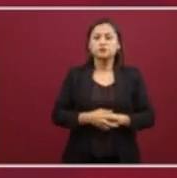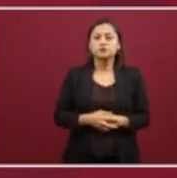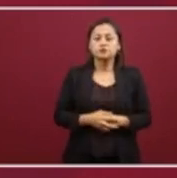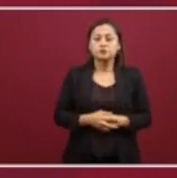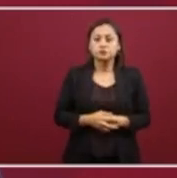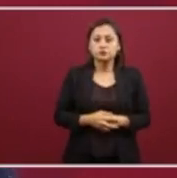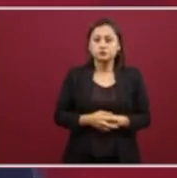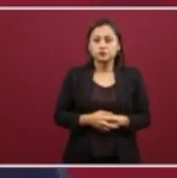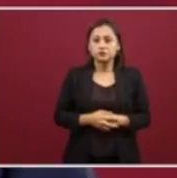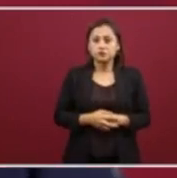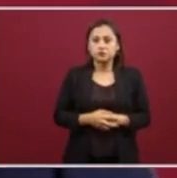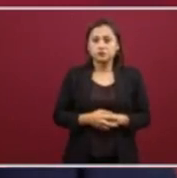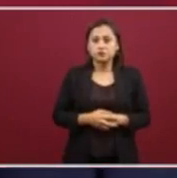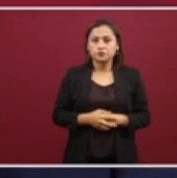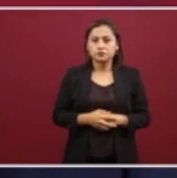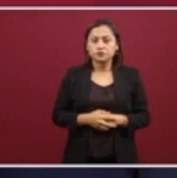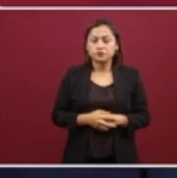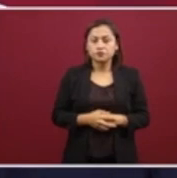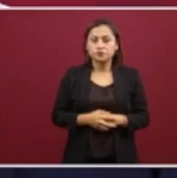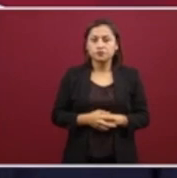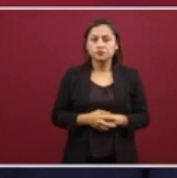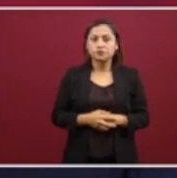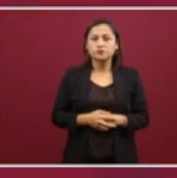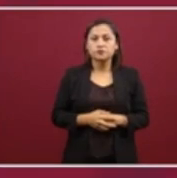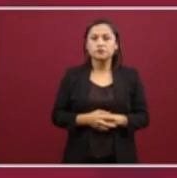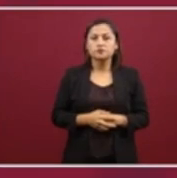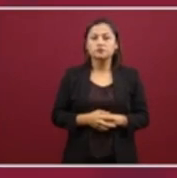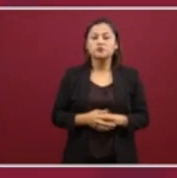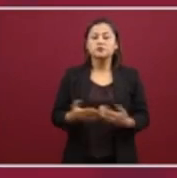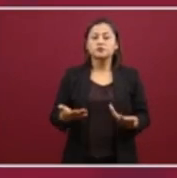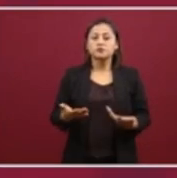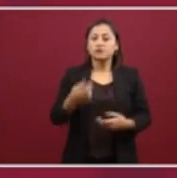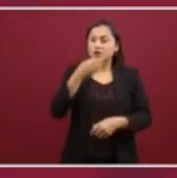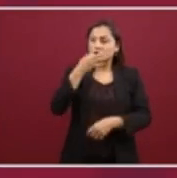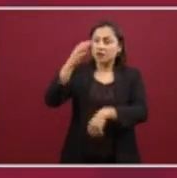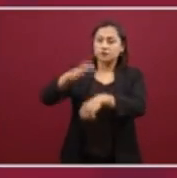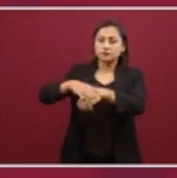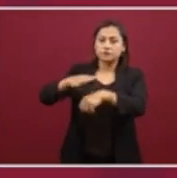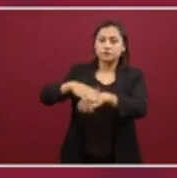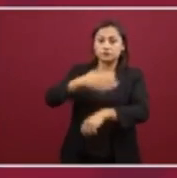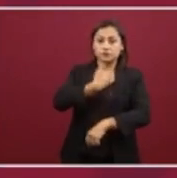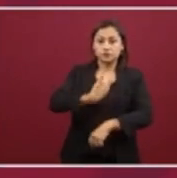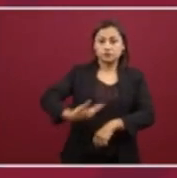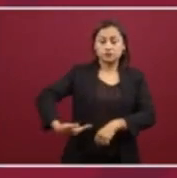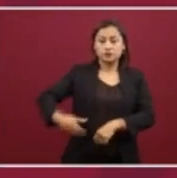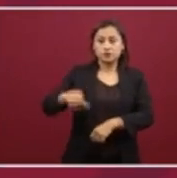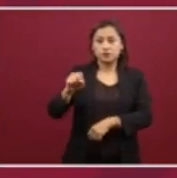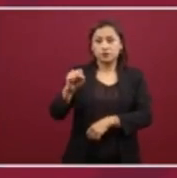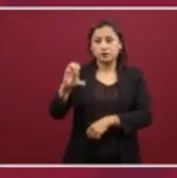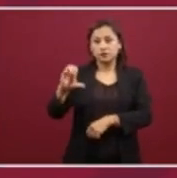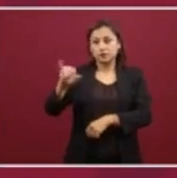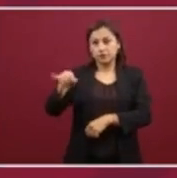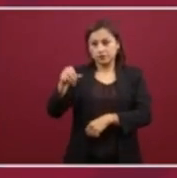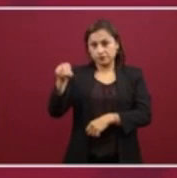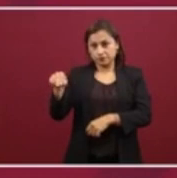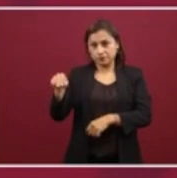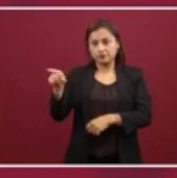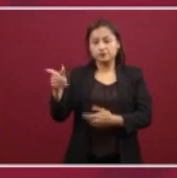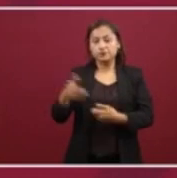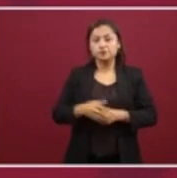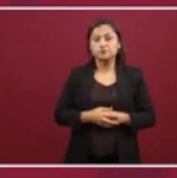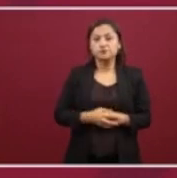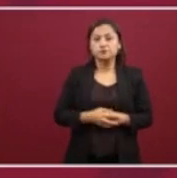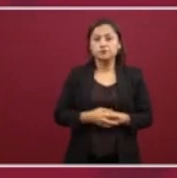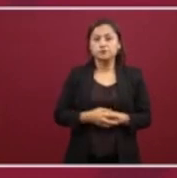y al presidente de la Suprema Corte de Justicia para que, con